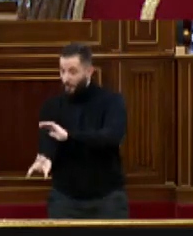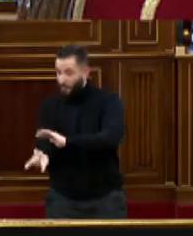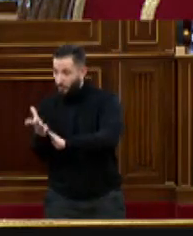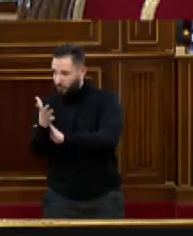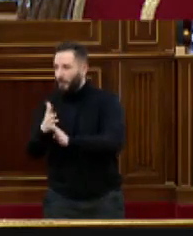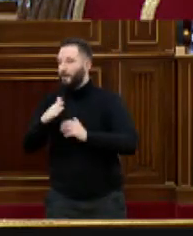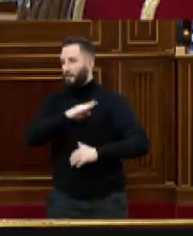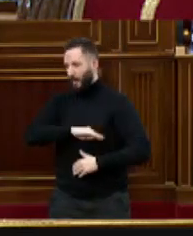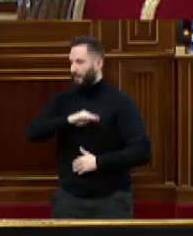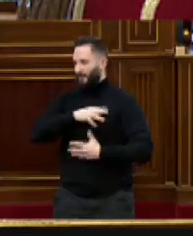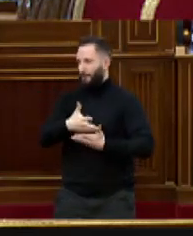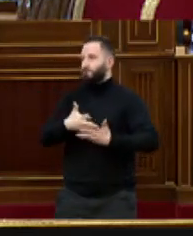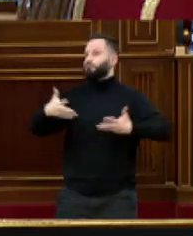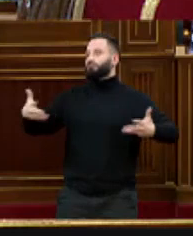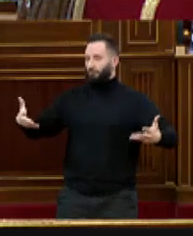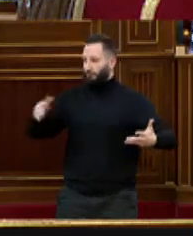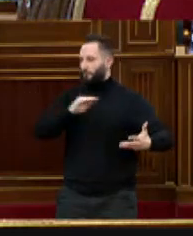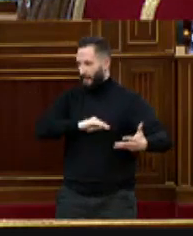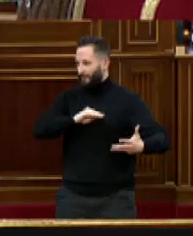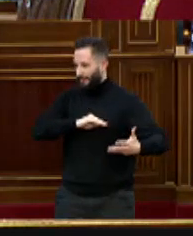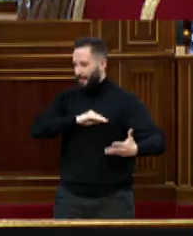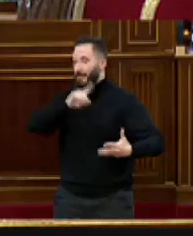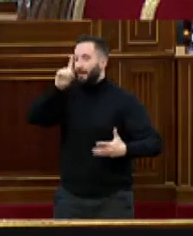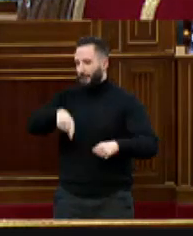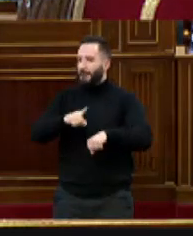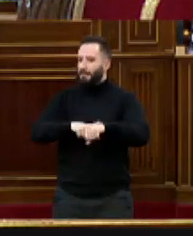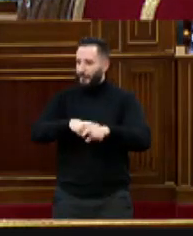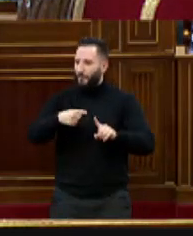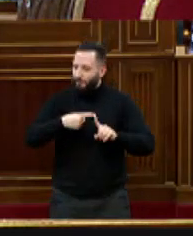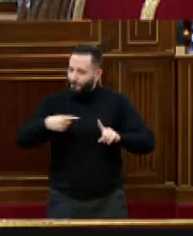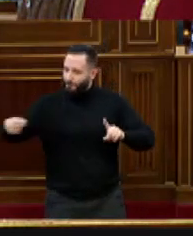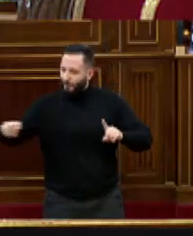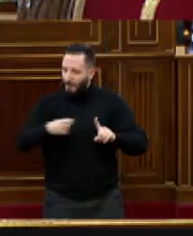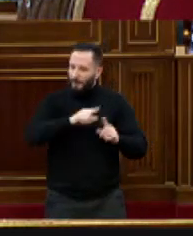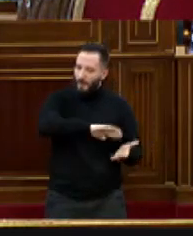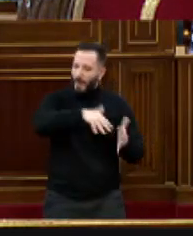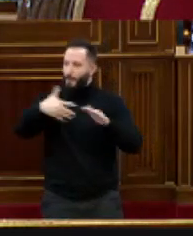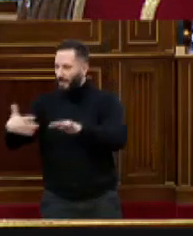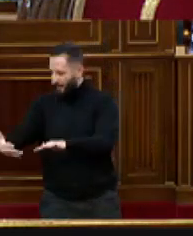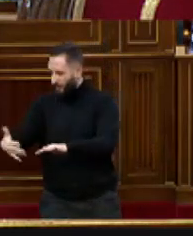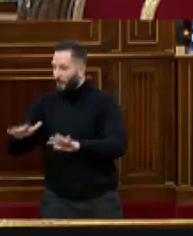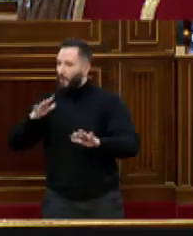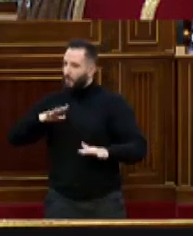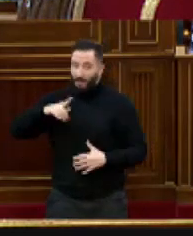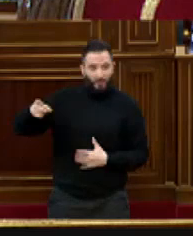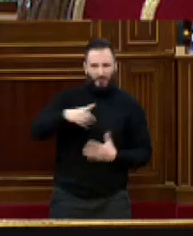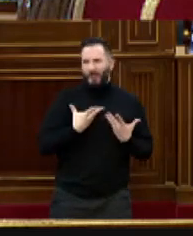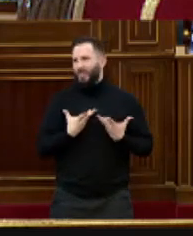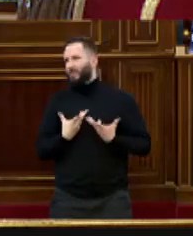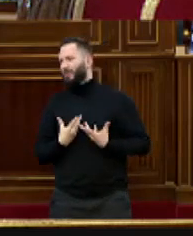mayúsculo es grande y verá un tiempo para su realización por tanto no nos desanimemos